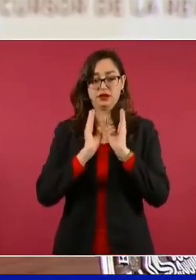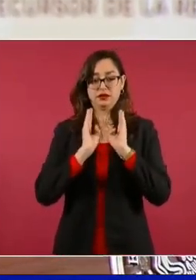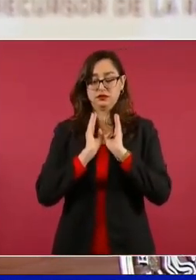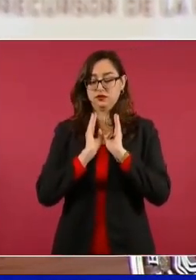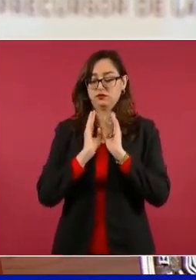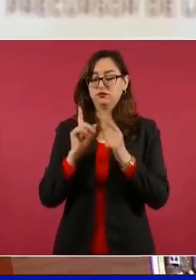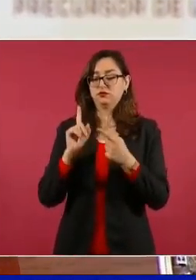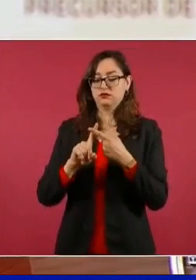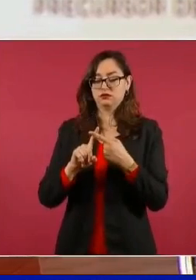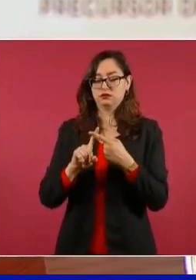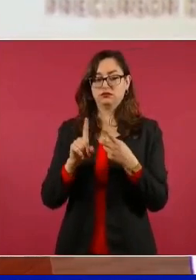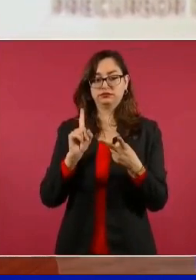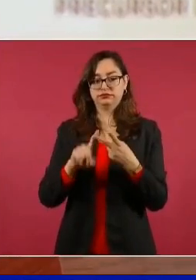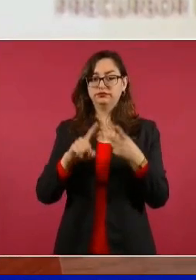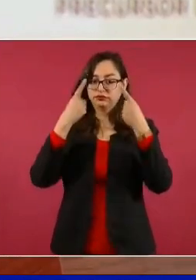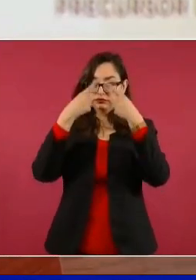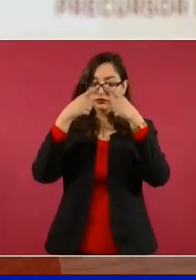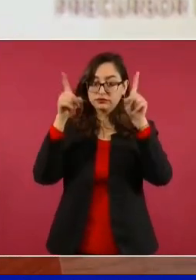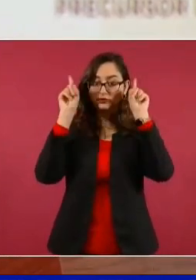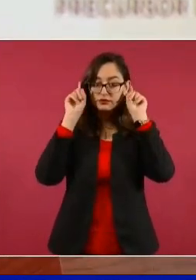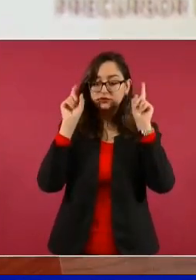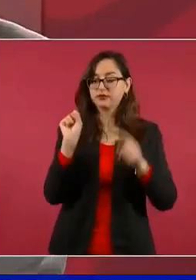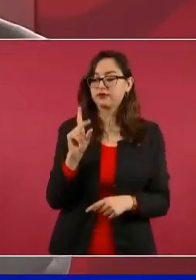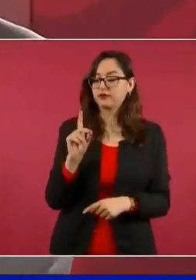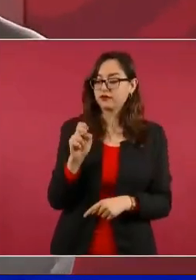Están muy conscientes